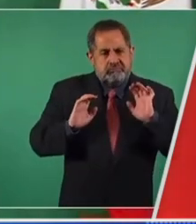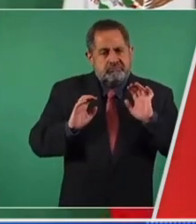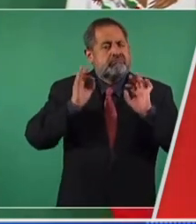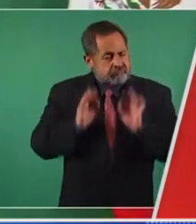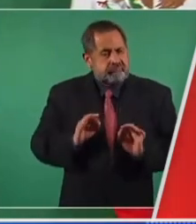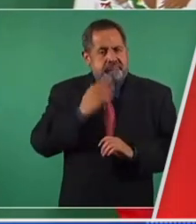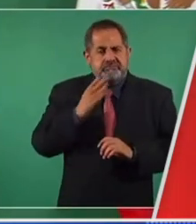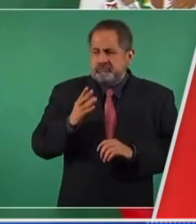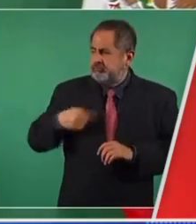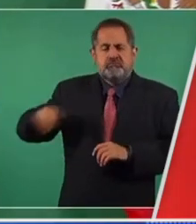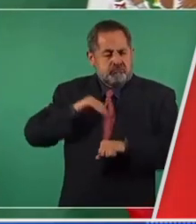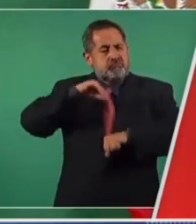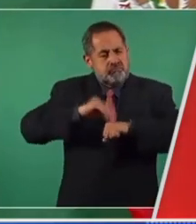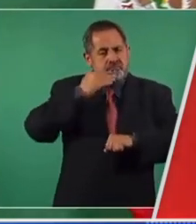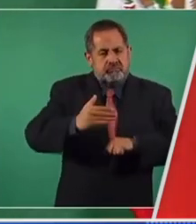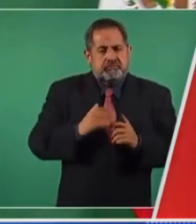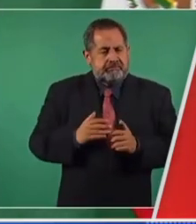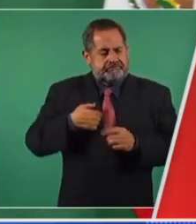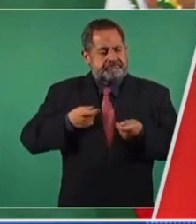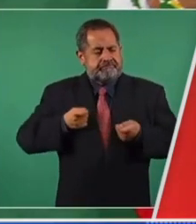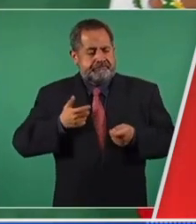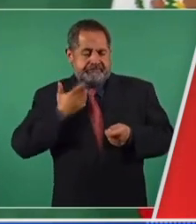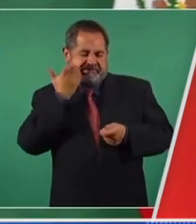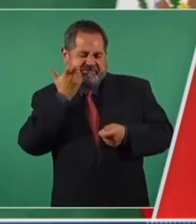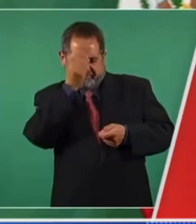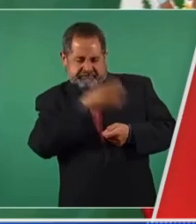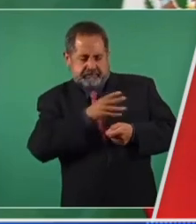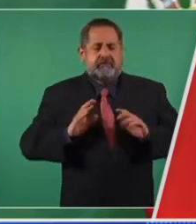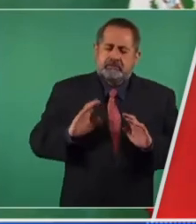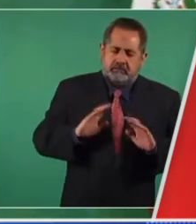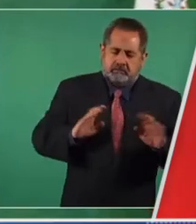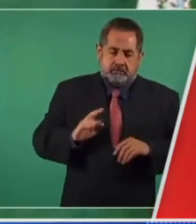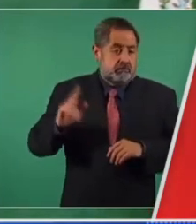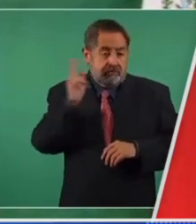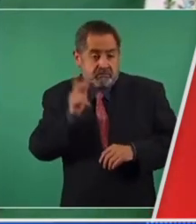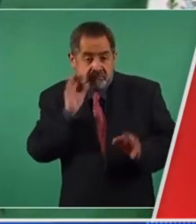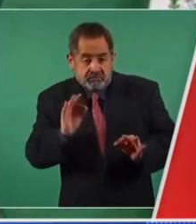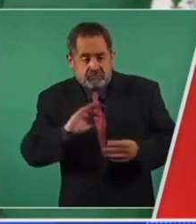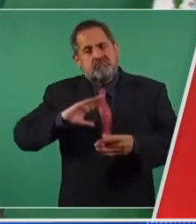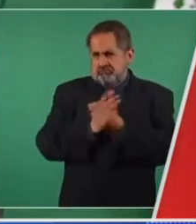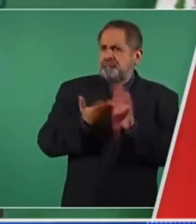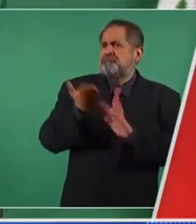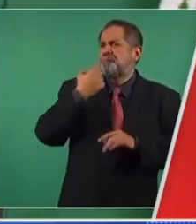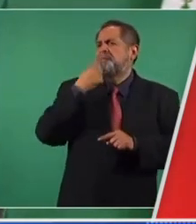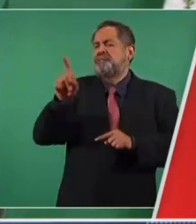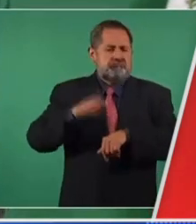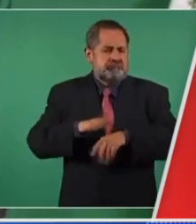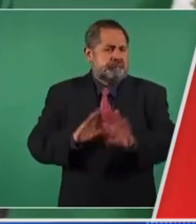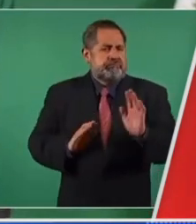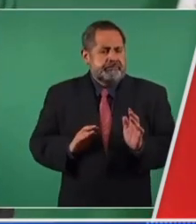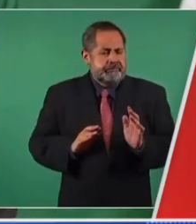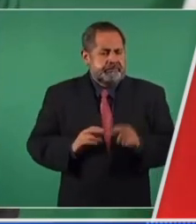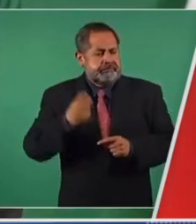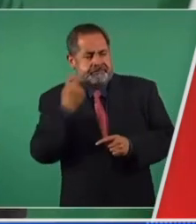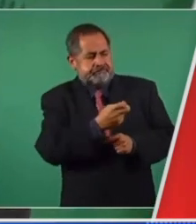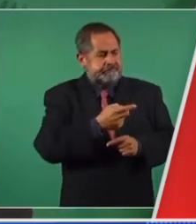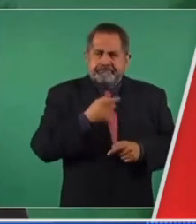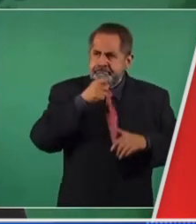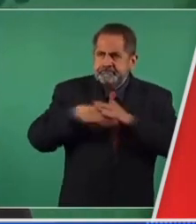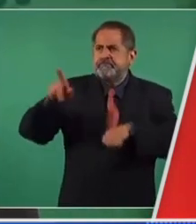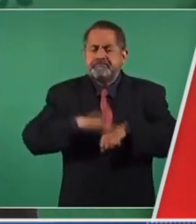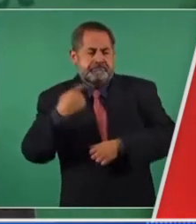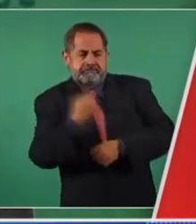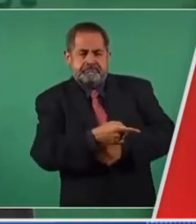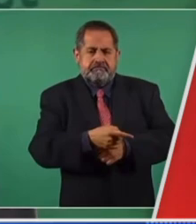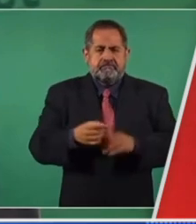nuestros comportamientos, autolimitarnos cuando se trata de mencionar, señalar, denunciar a